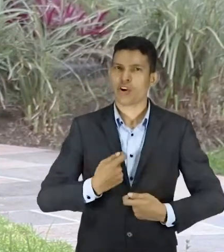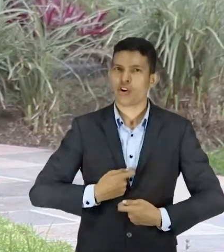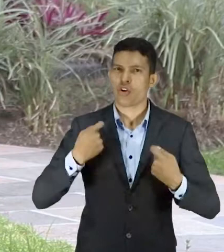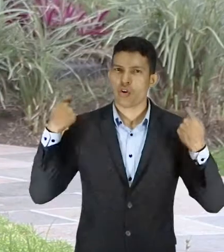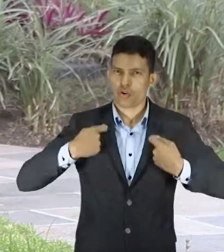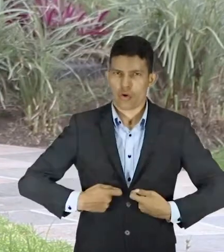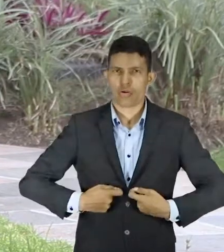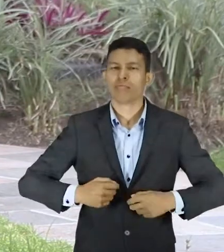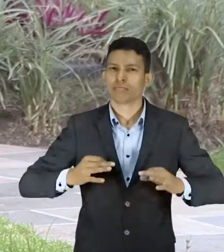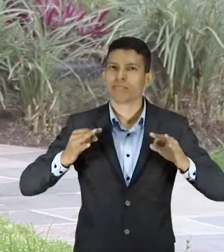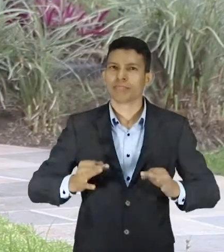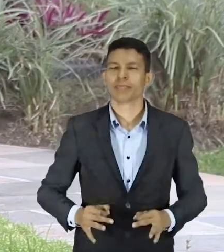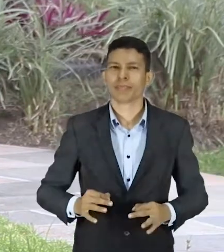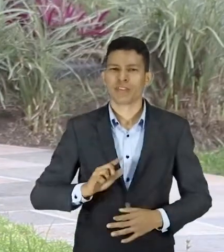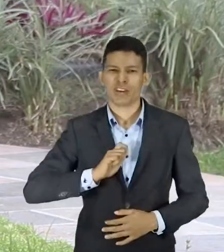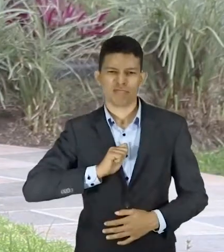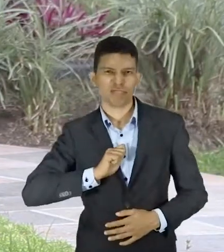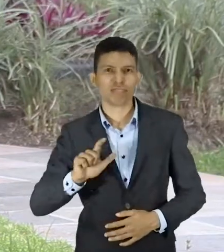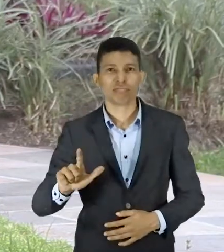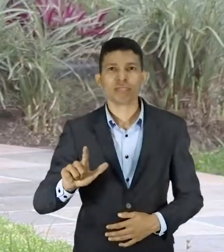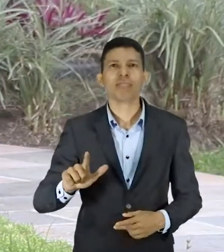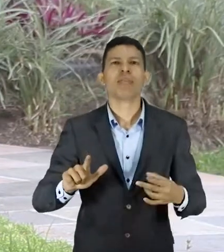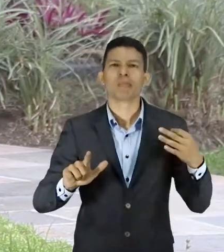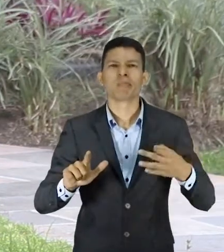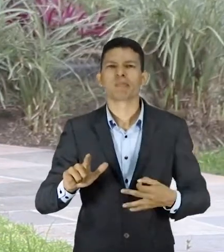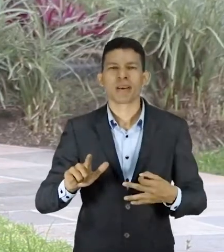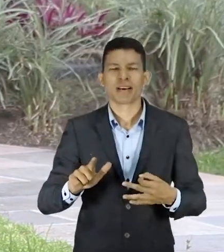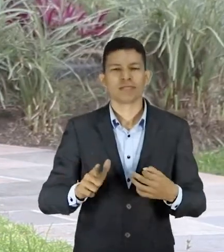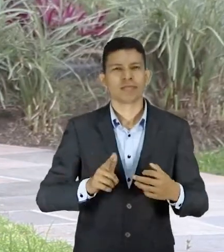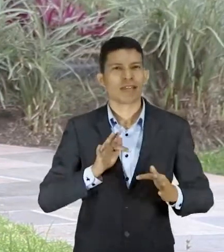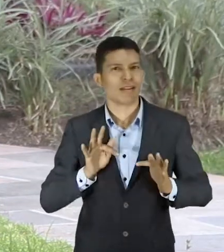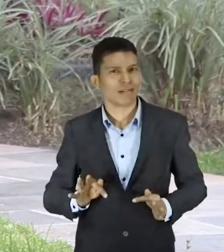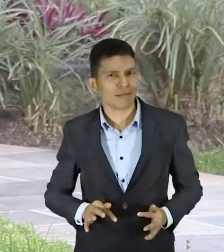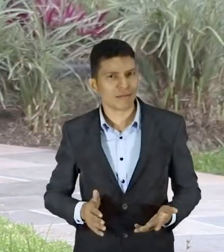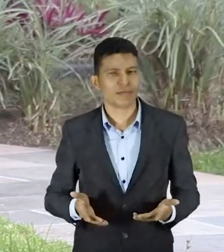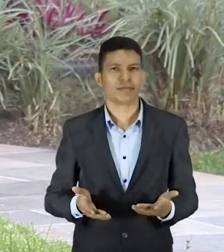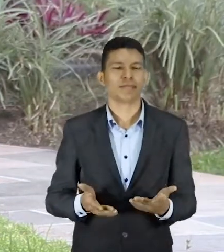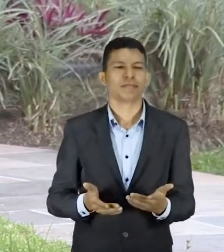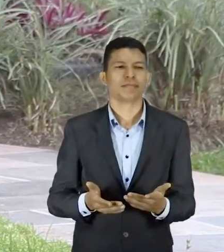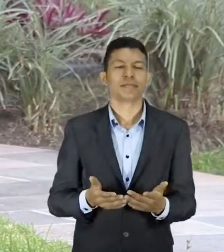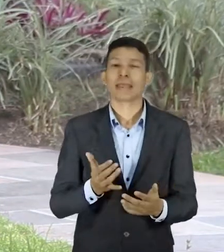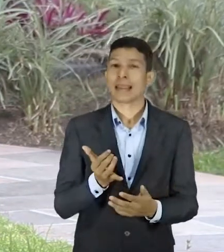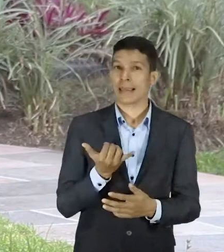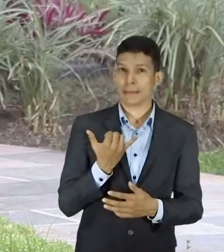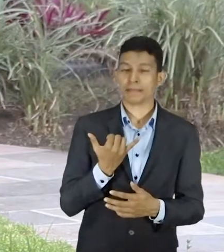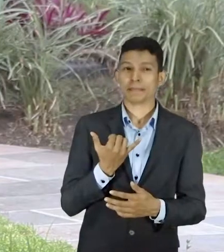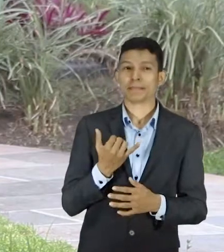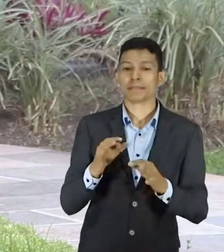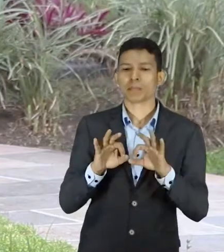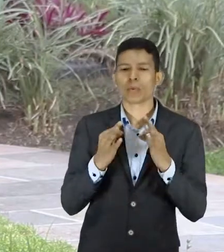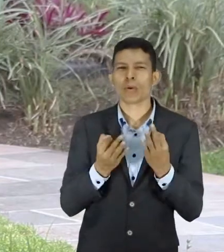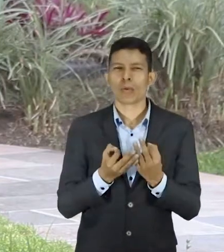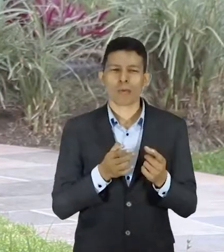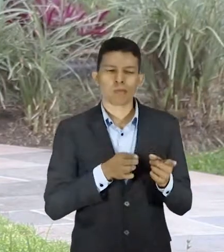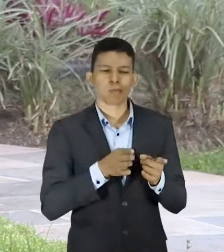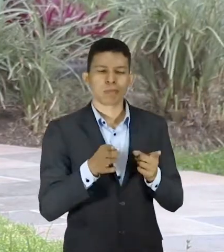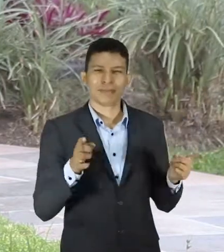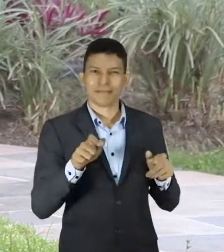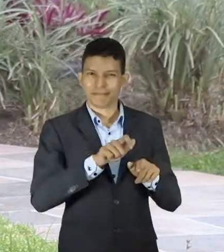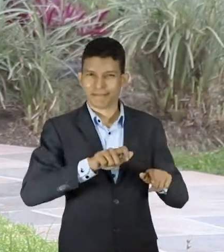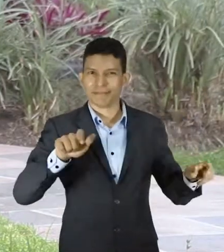un papel de liderazgo, digamos, en el tratamiento. Y la